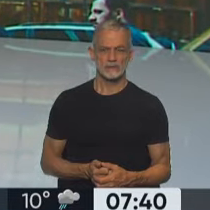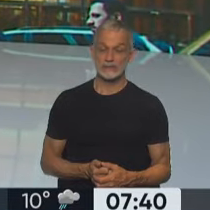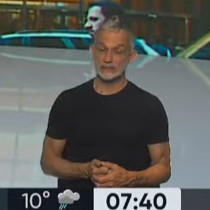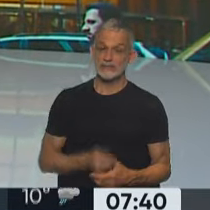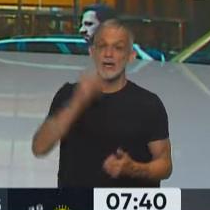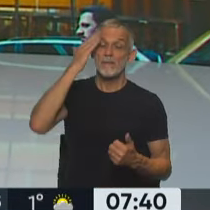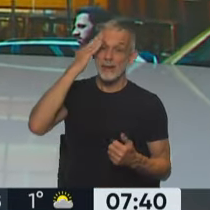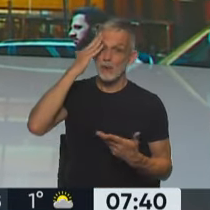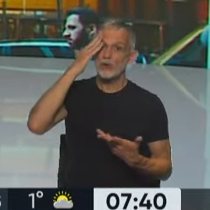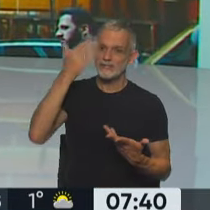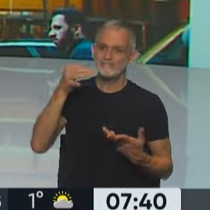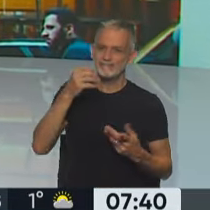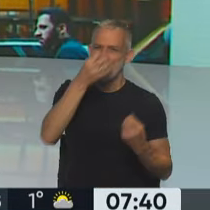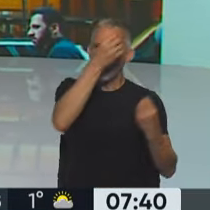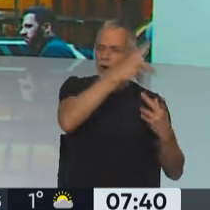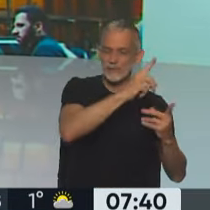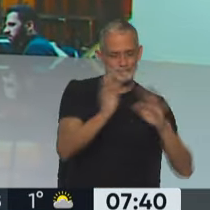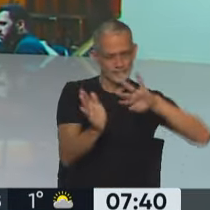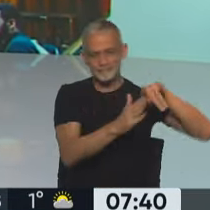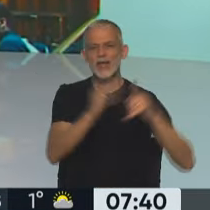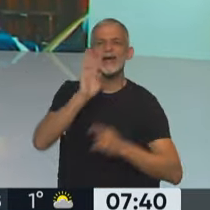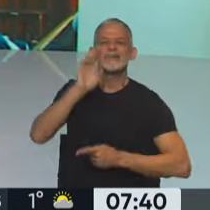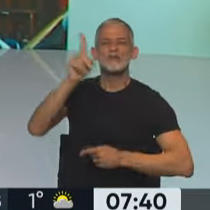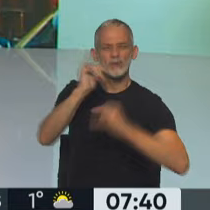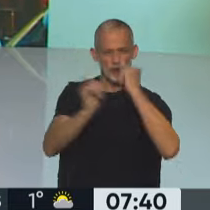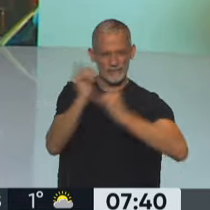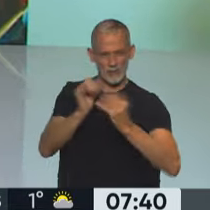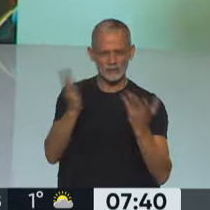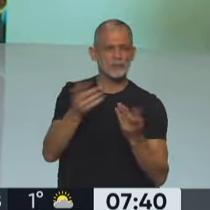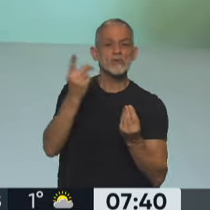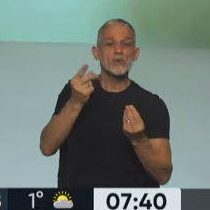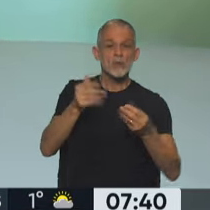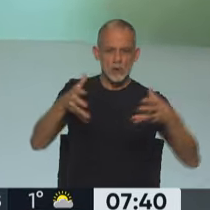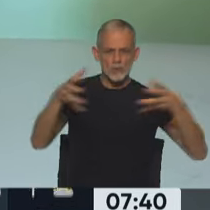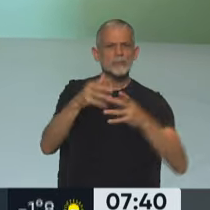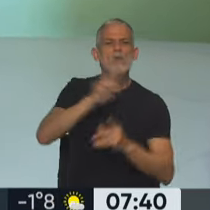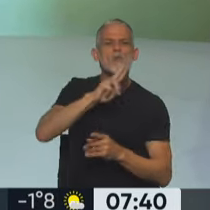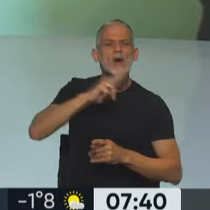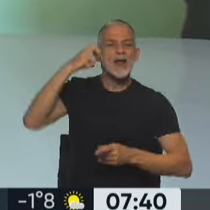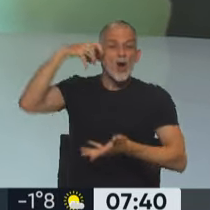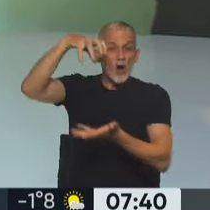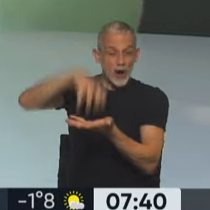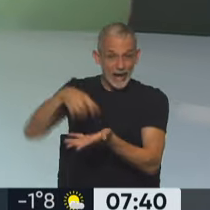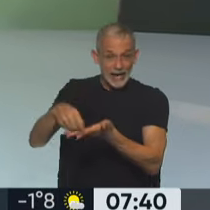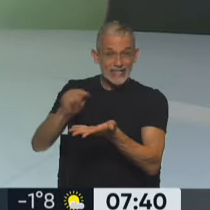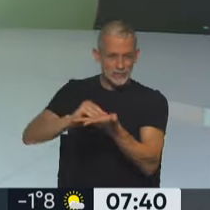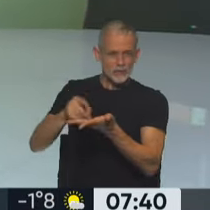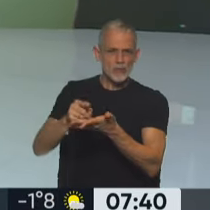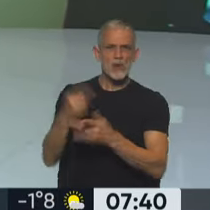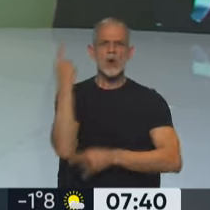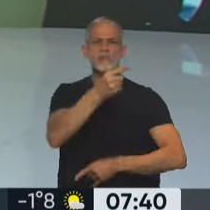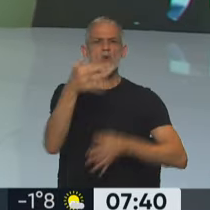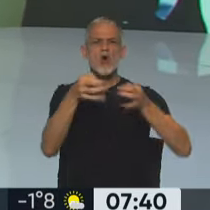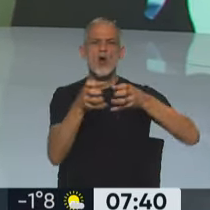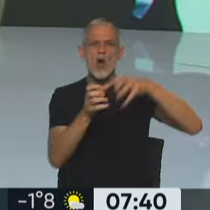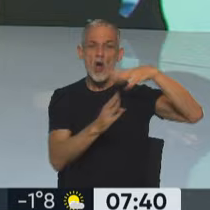Memoria, de eso se trata. Vamos a los Estados Unidos ahora con la información, porque una congresista demócrata acusó a la Corte Suprema